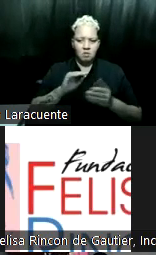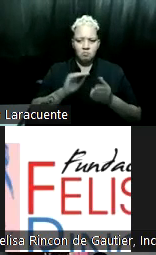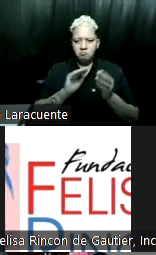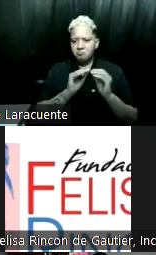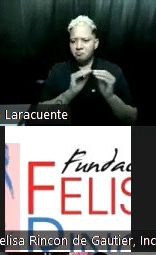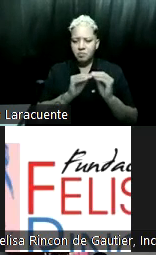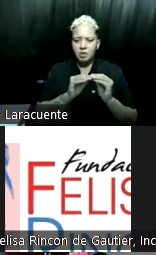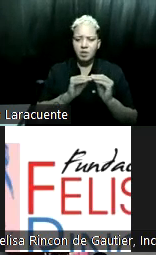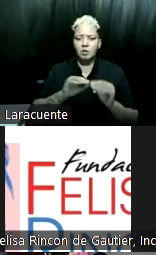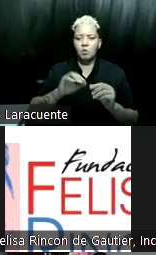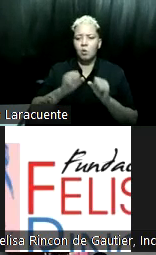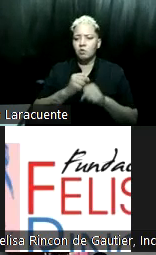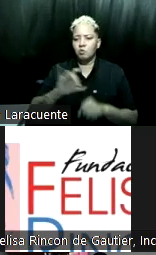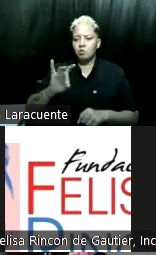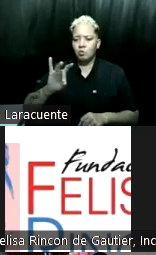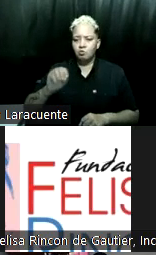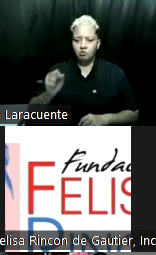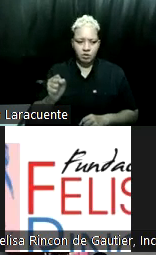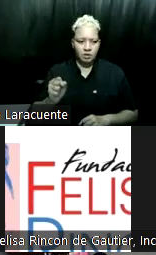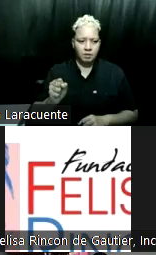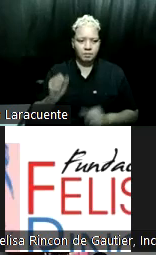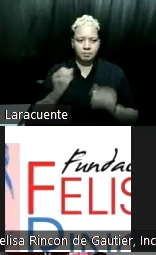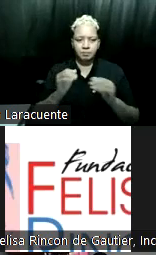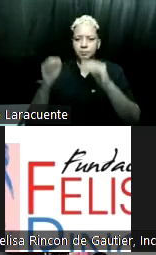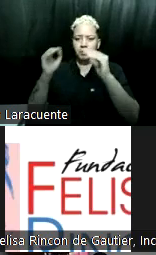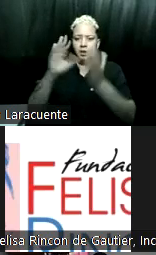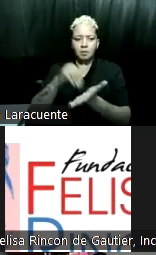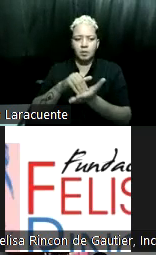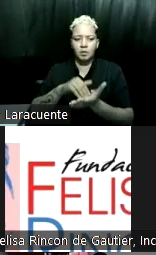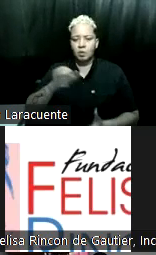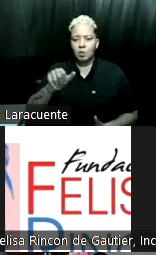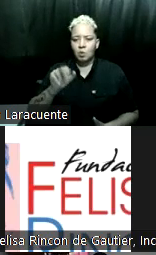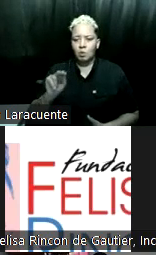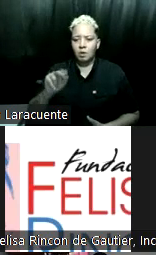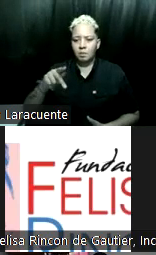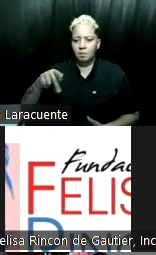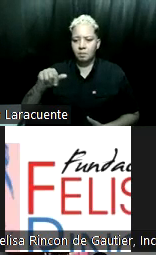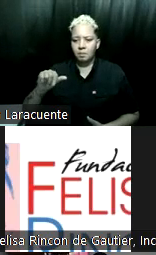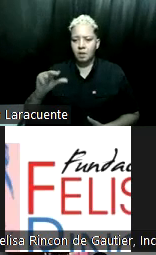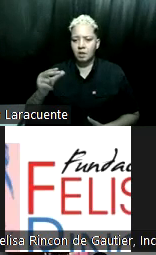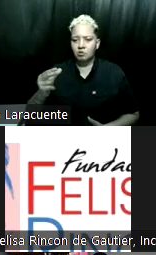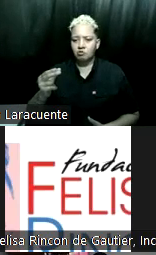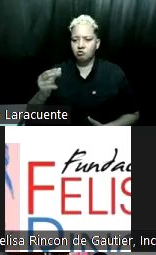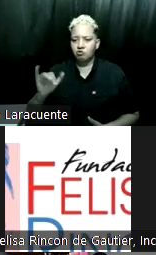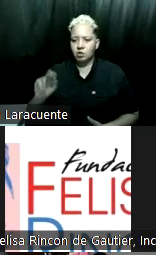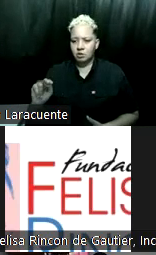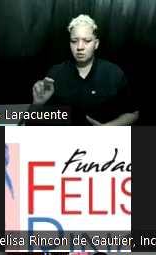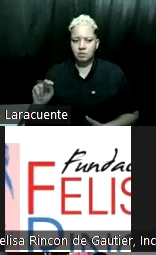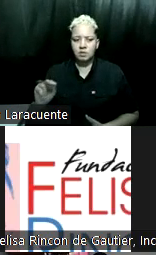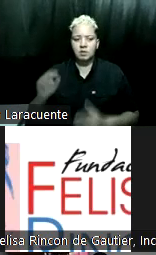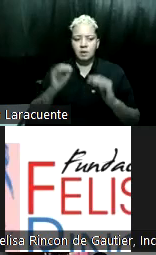Arriba al medio el Coliseo Juan Pachín Vicens de Ponce. Abajo está la Pepín